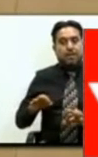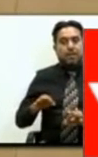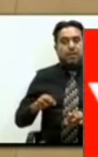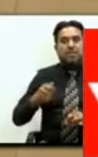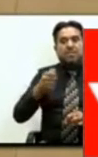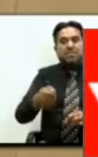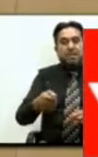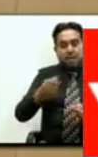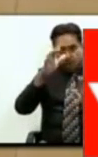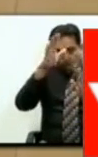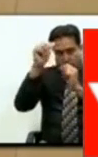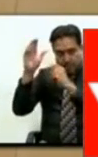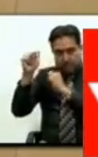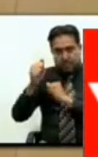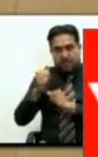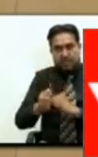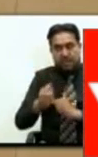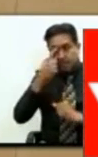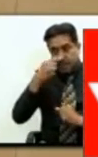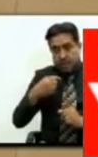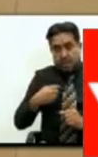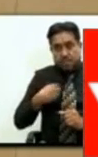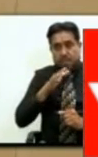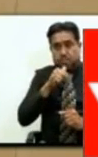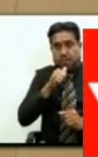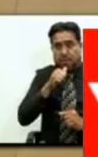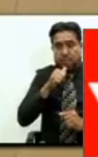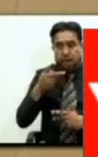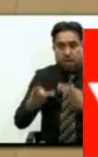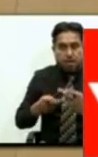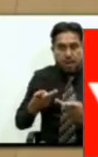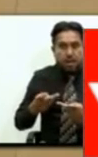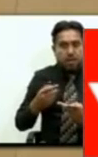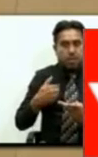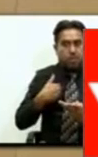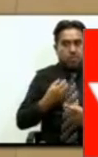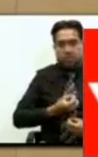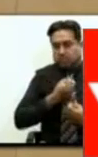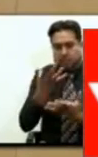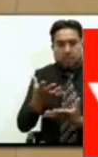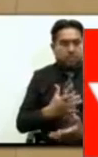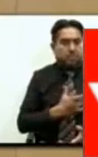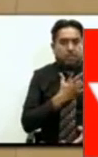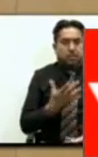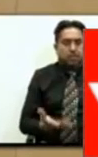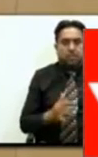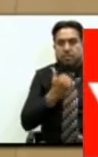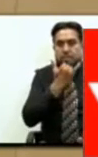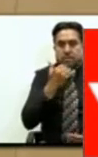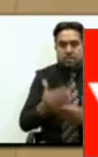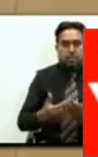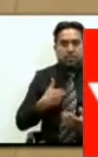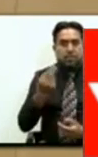consenso y entonces el consenso a mí ya no me va a permitir a hablar no va a permitir decir lo que siento no voy a permitir